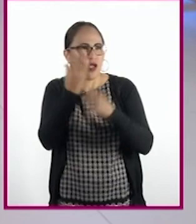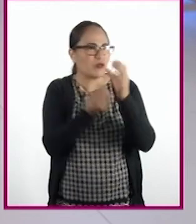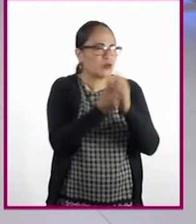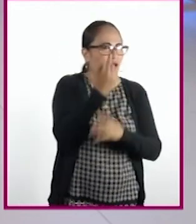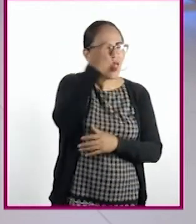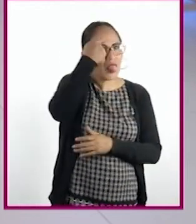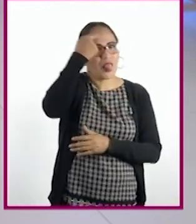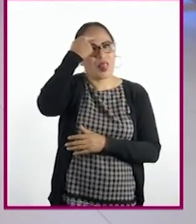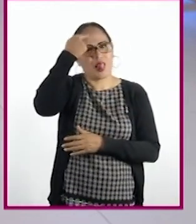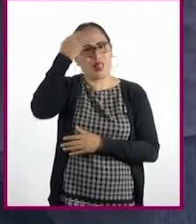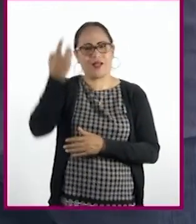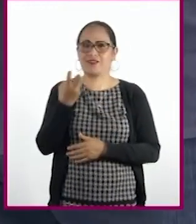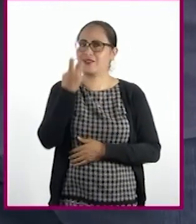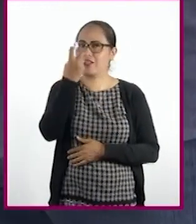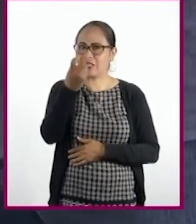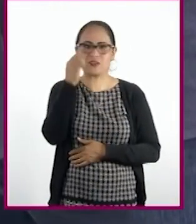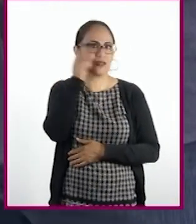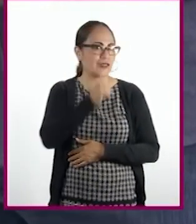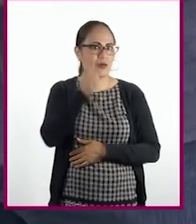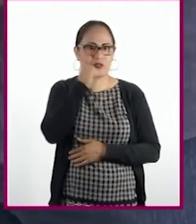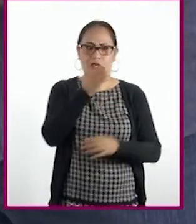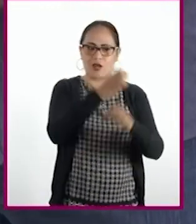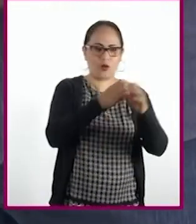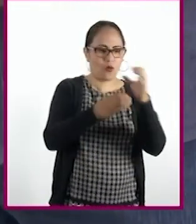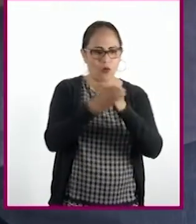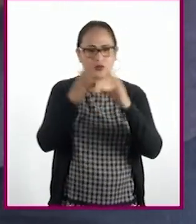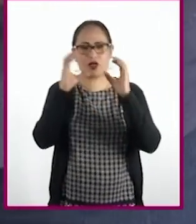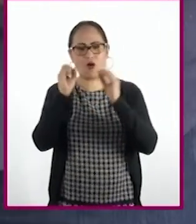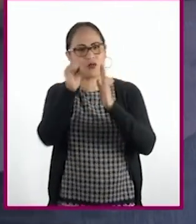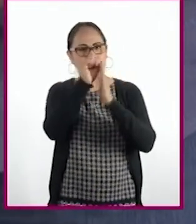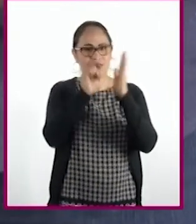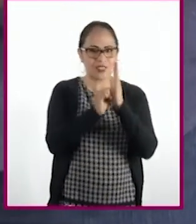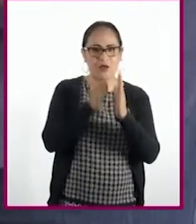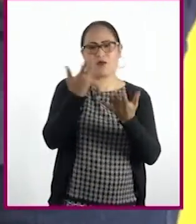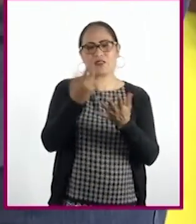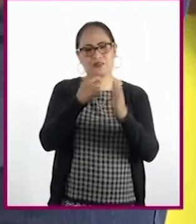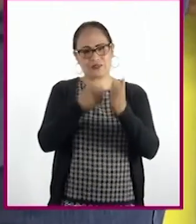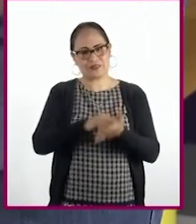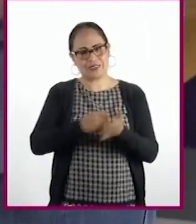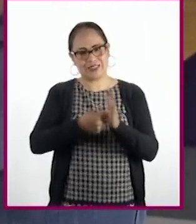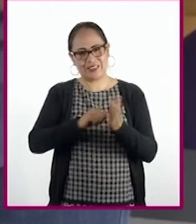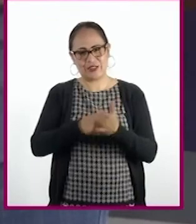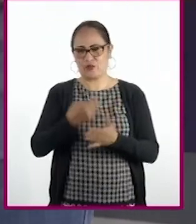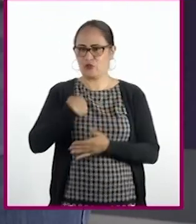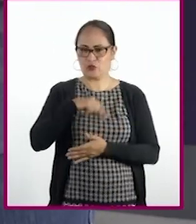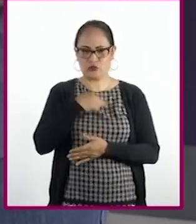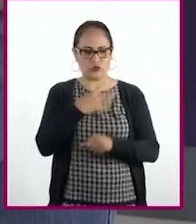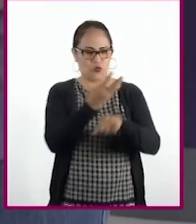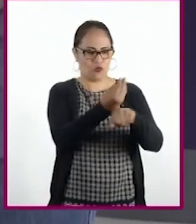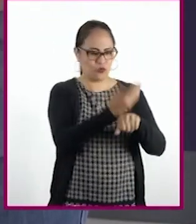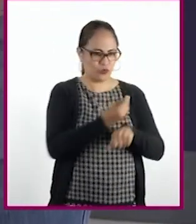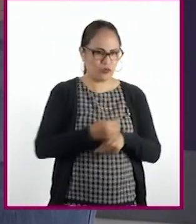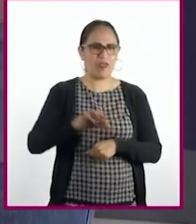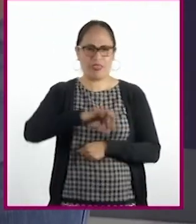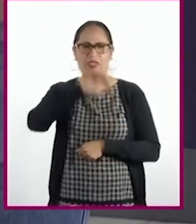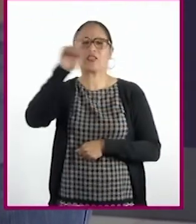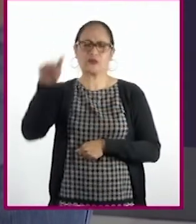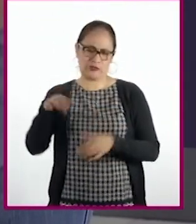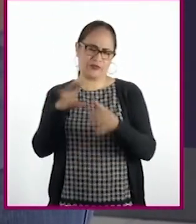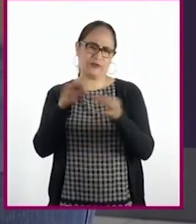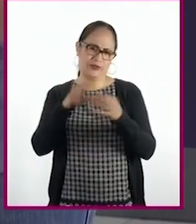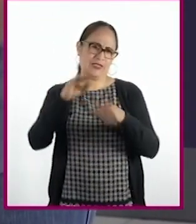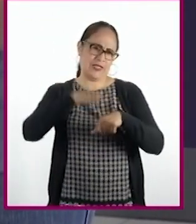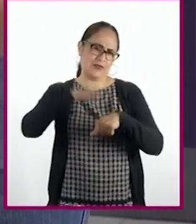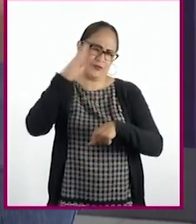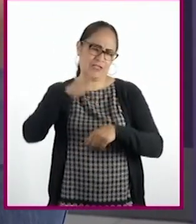¿no? Siempre hay objetos o sistemas técnicos que mejorar. Pero de eso hablaremos otro día.